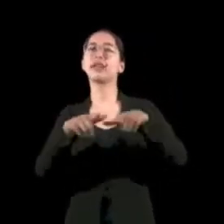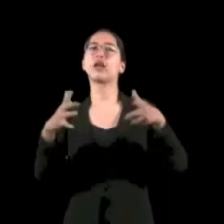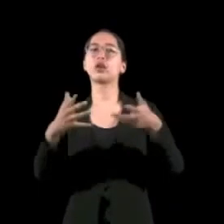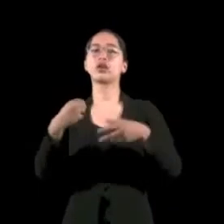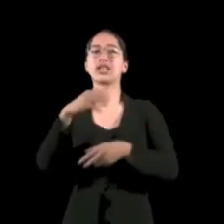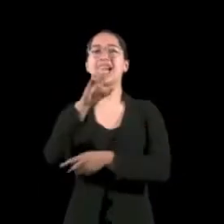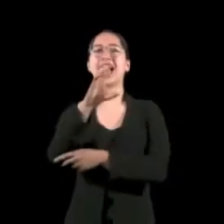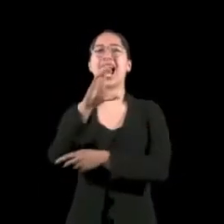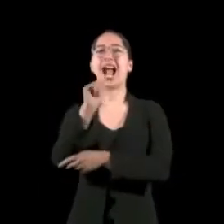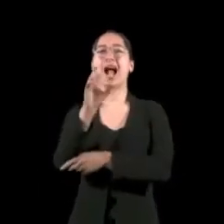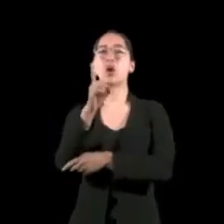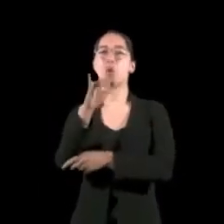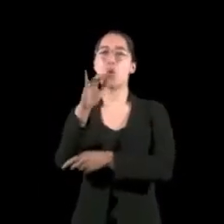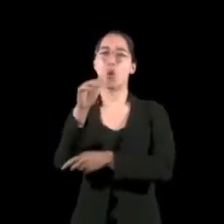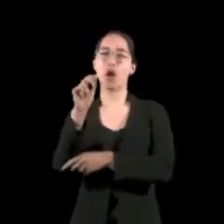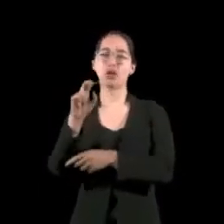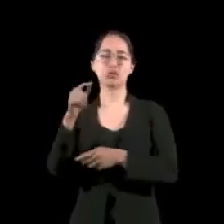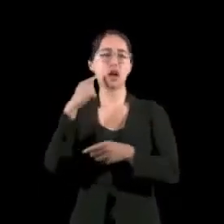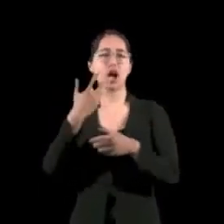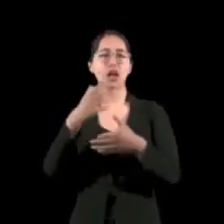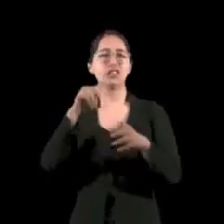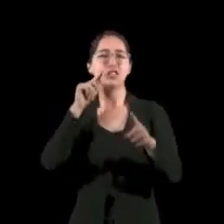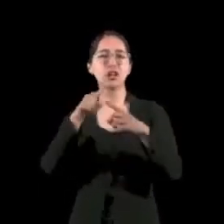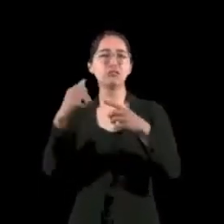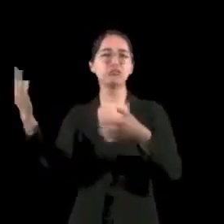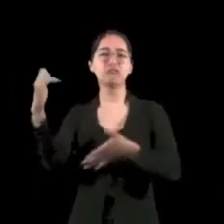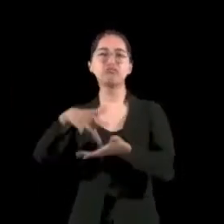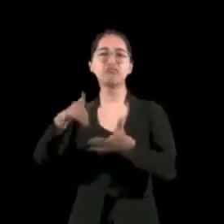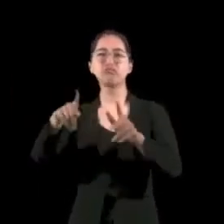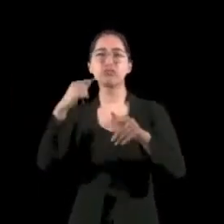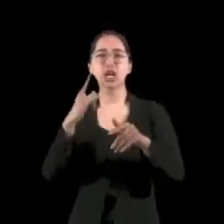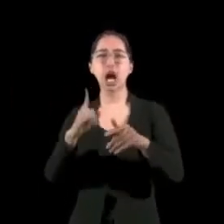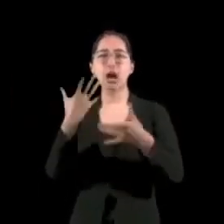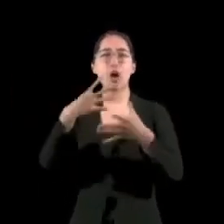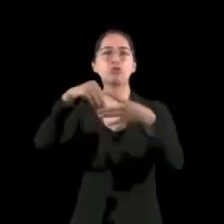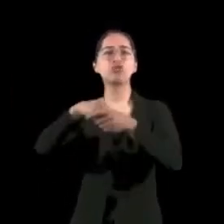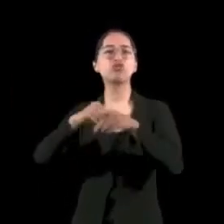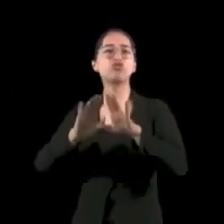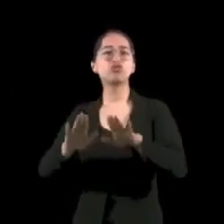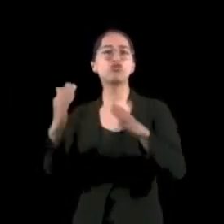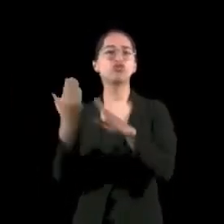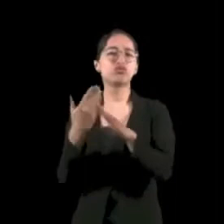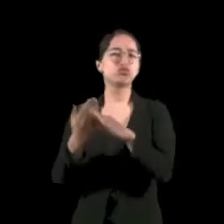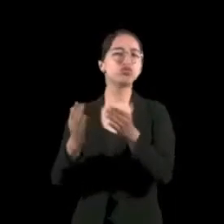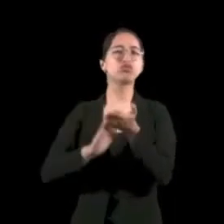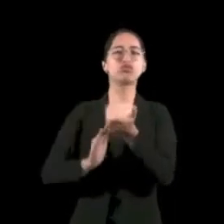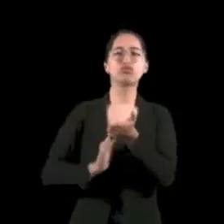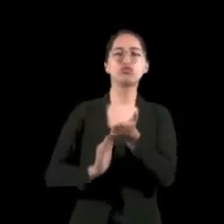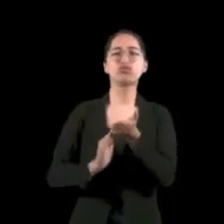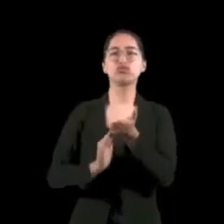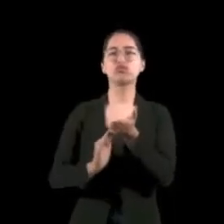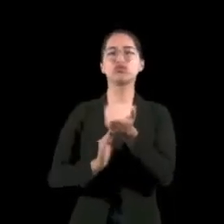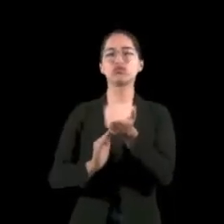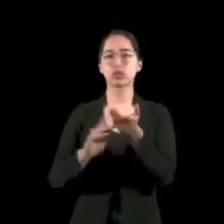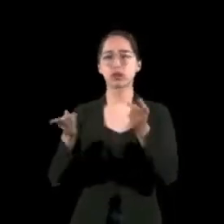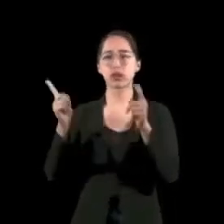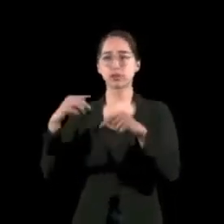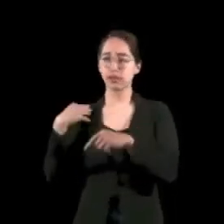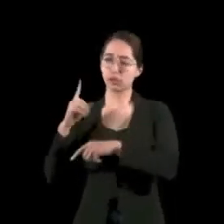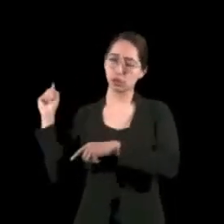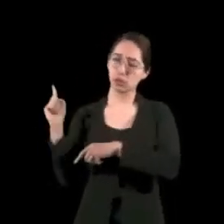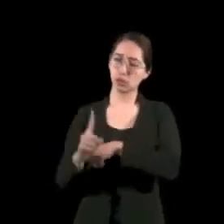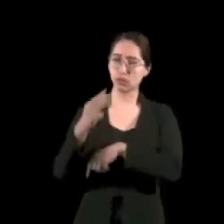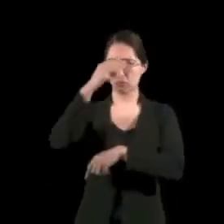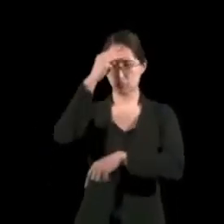un problema interno. ¿Y cuál es el problema interno? Ya teníamos un comandante que todo indica que era un infiltrado,